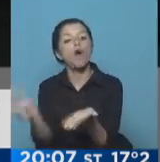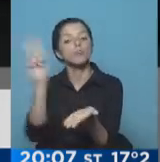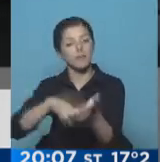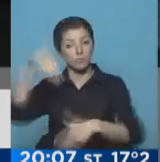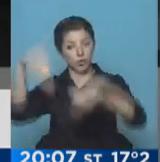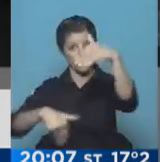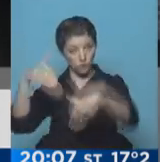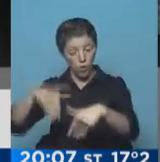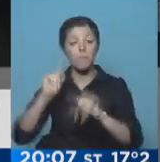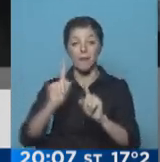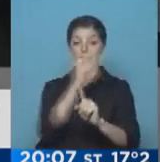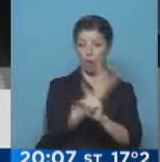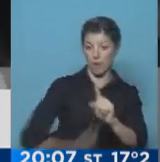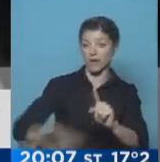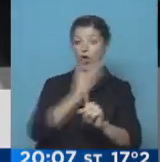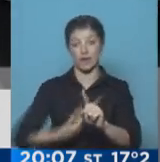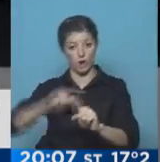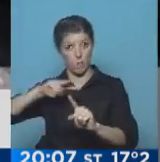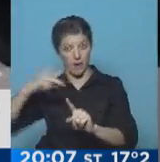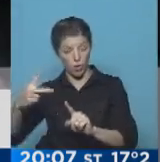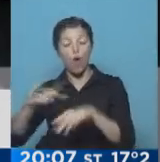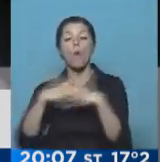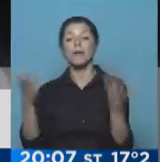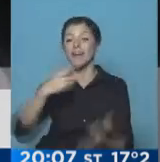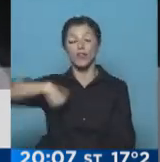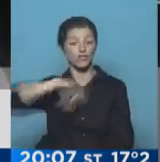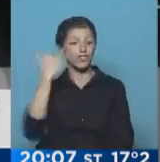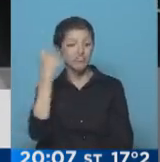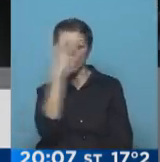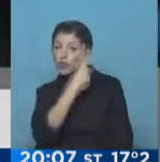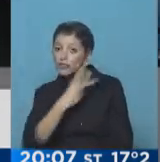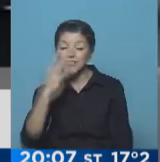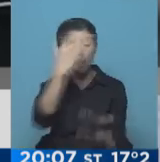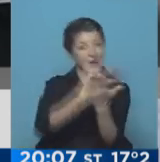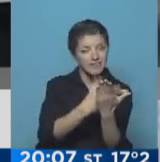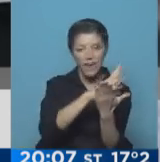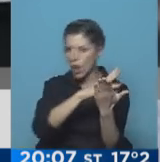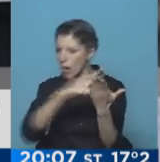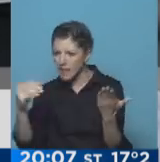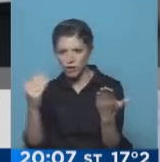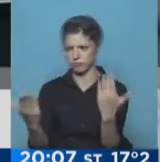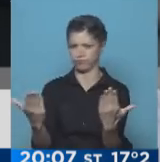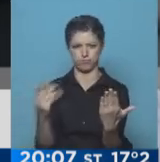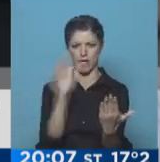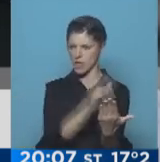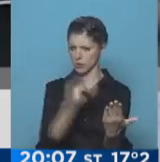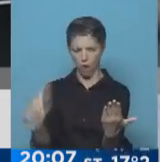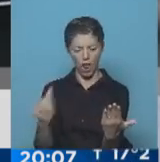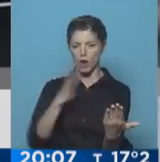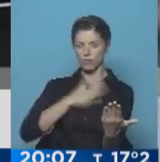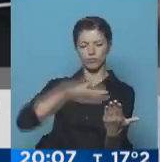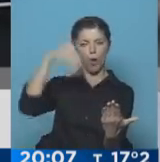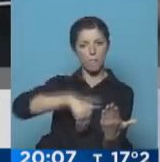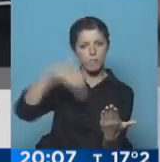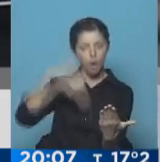de gobernador y vice porque hemos visto, tenemos ya 200 planillas adulteradas, planillas mellizas, donde nuestros votos,